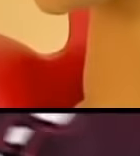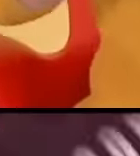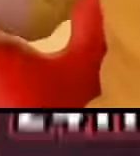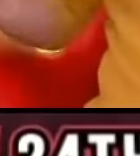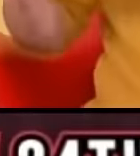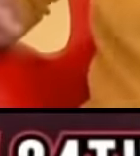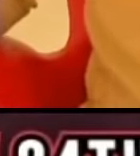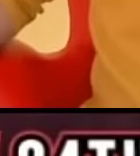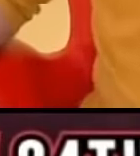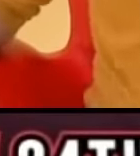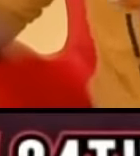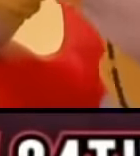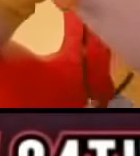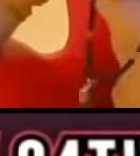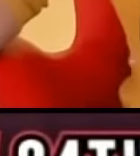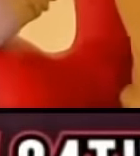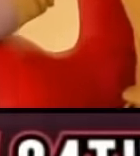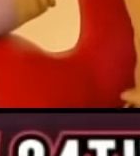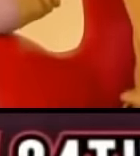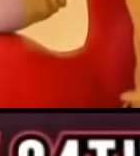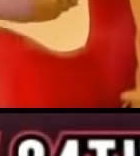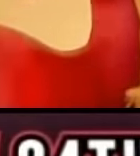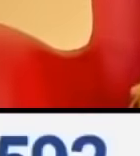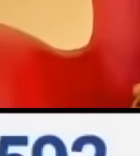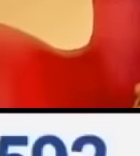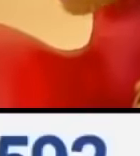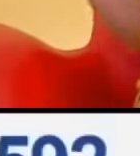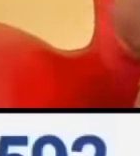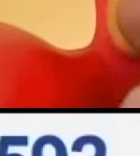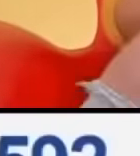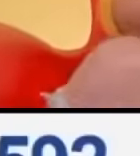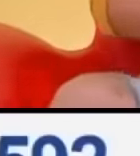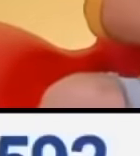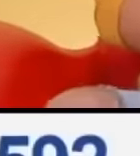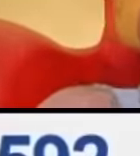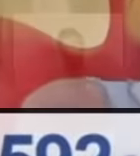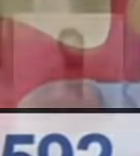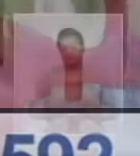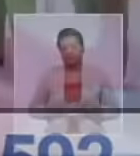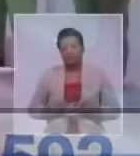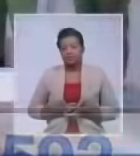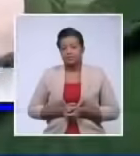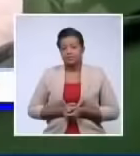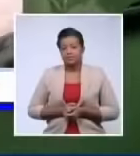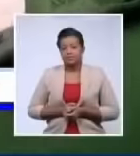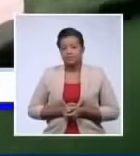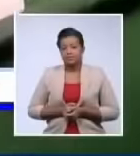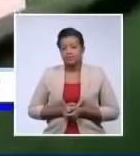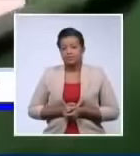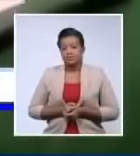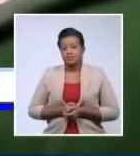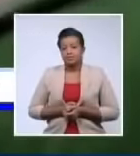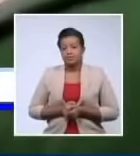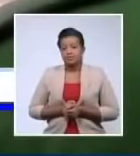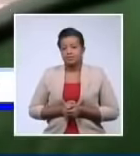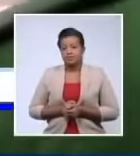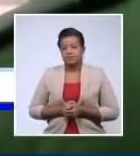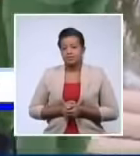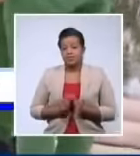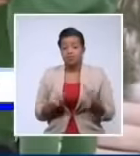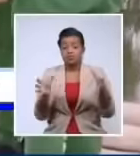hacer esto también. Mira este reportaje para contarle el chisme del viejo de Carao este. Las misiones de los miembros de las